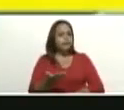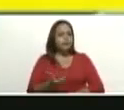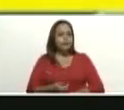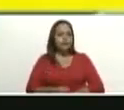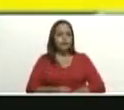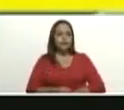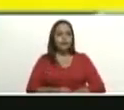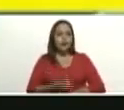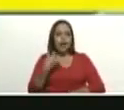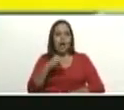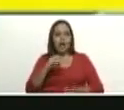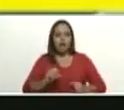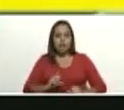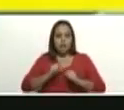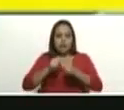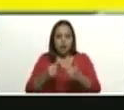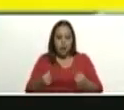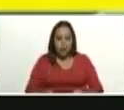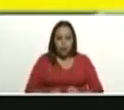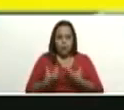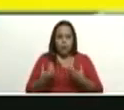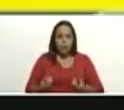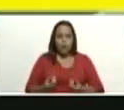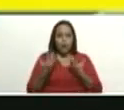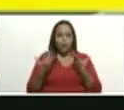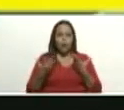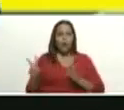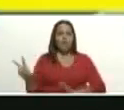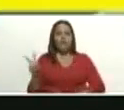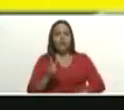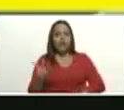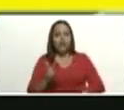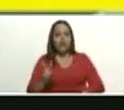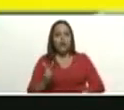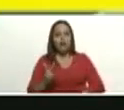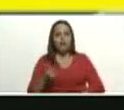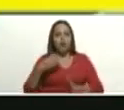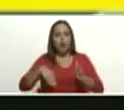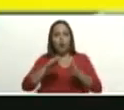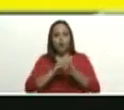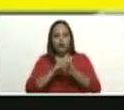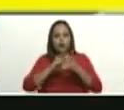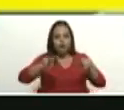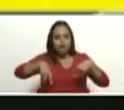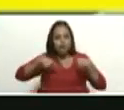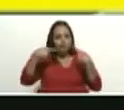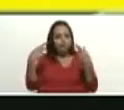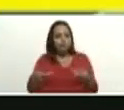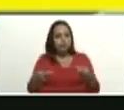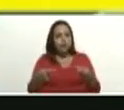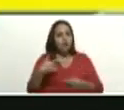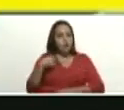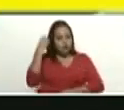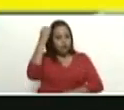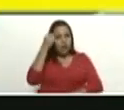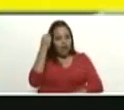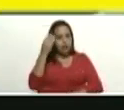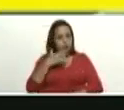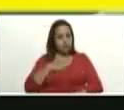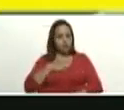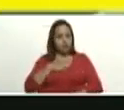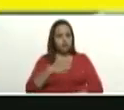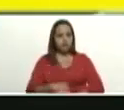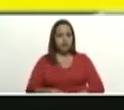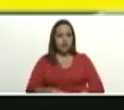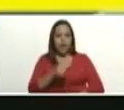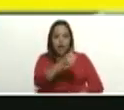ha surgido una Venezuela renovada. Así lo creo. En